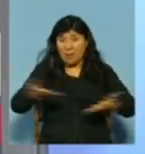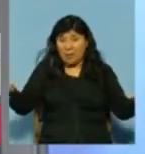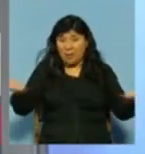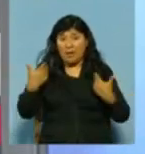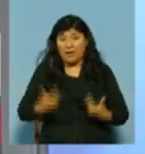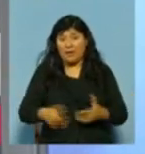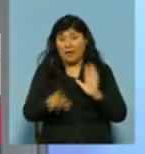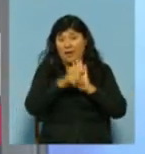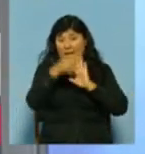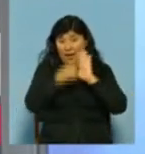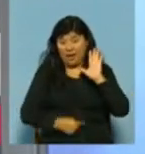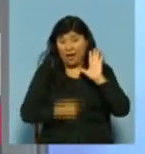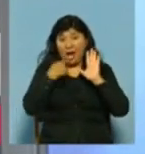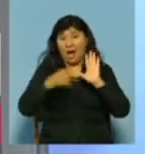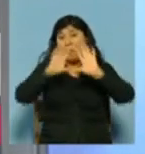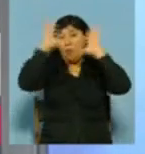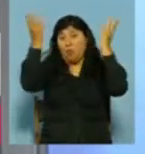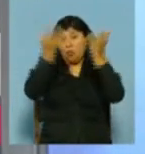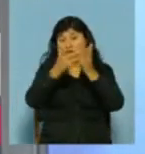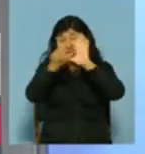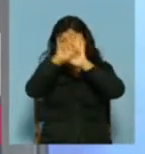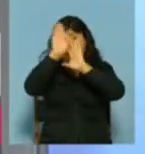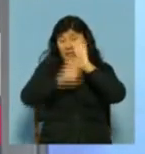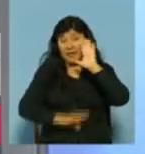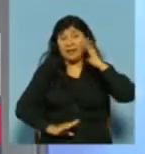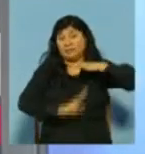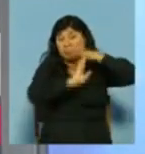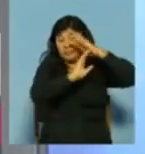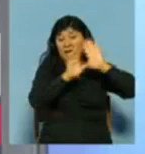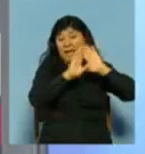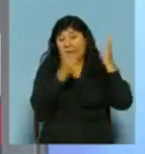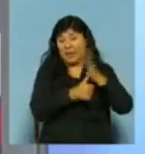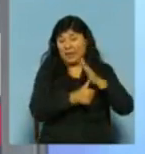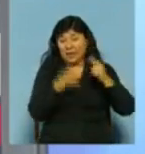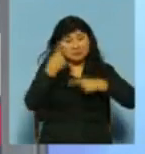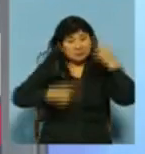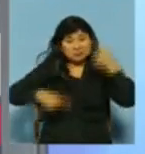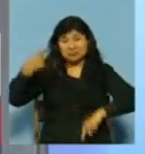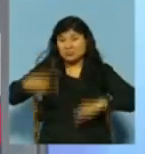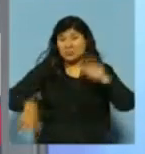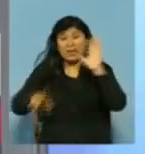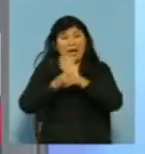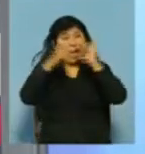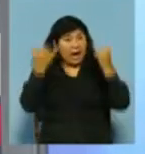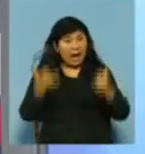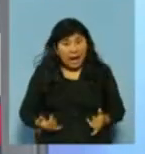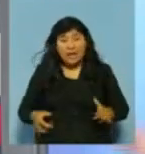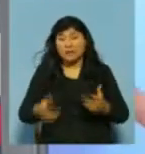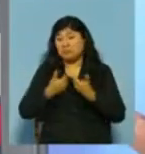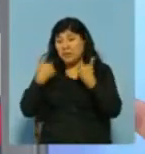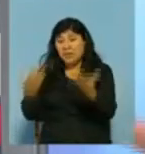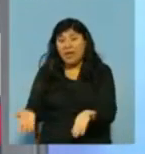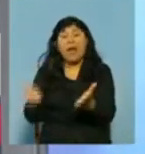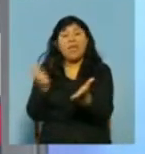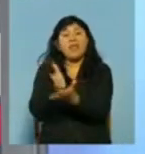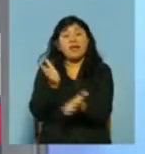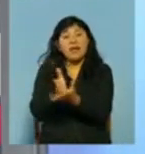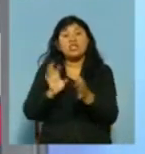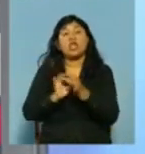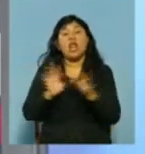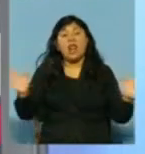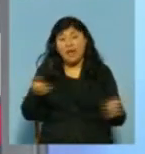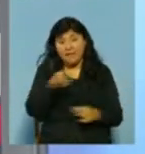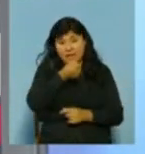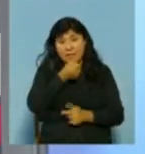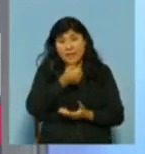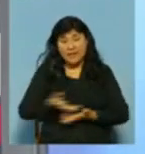protegida por organismos internacionales, por la Constitución, por declaraciones, por pactos. O sea, estamos, Claudia, hablamos de